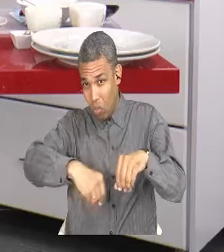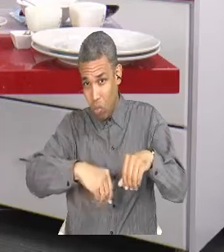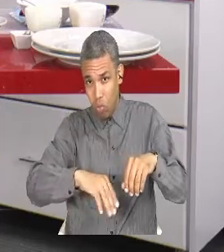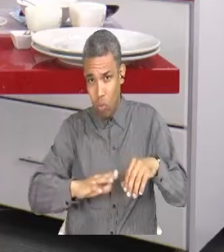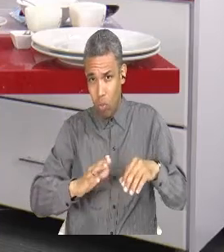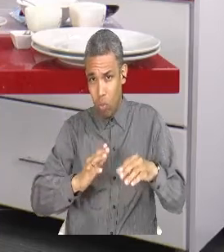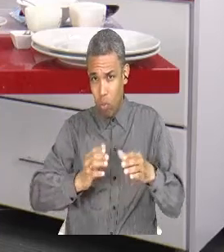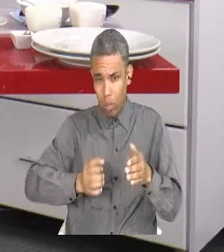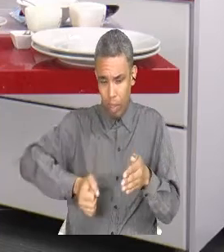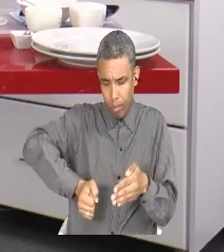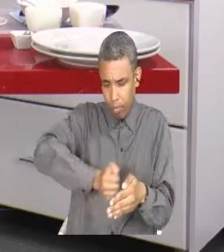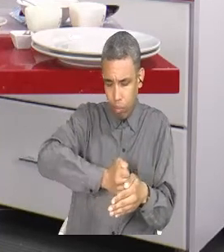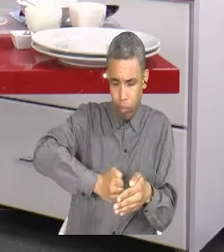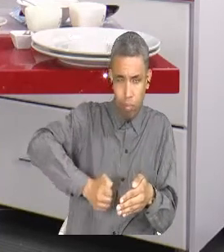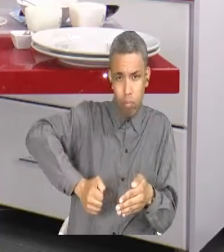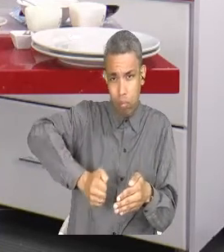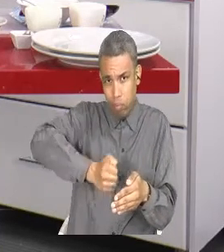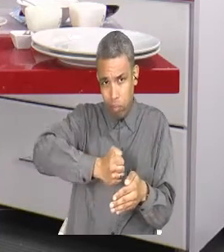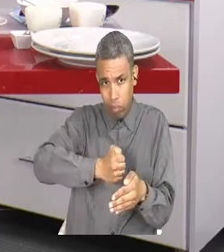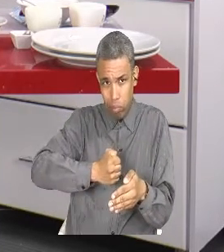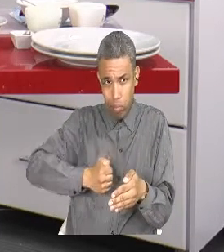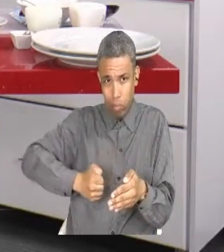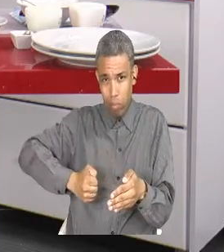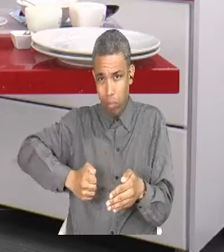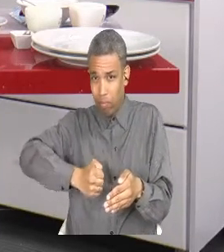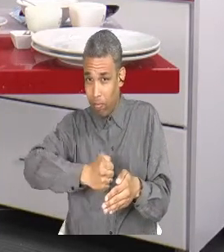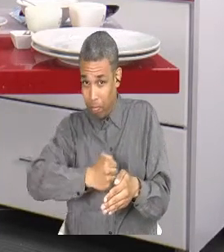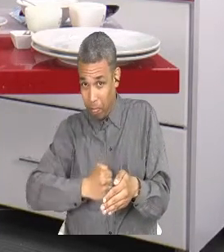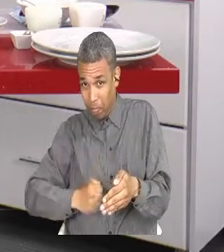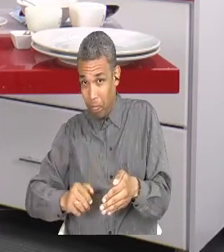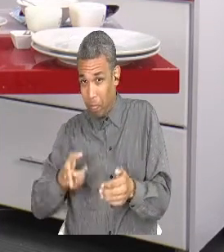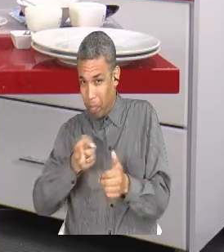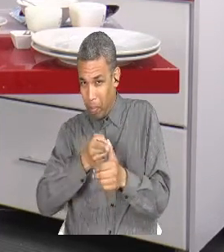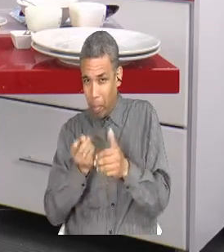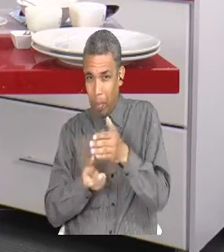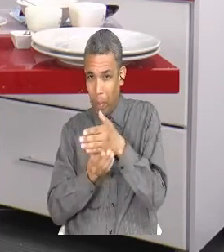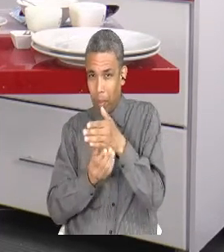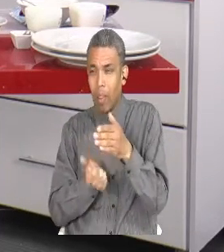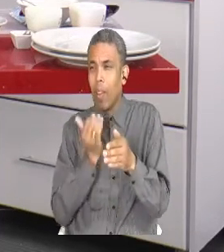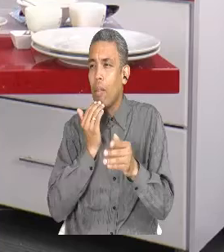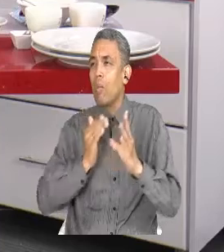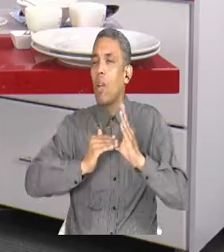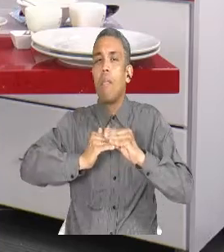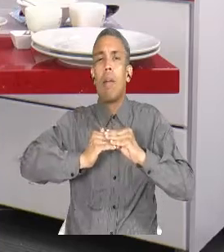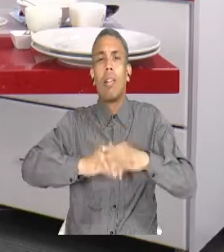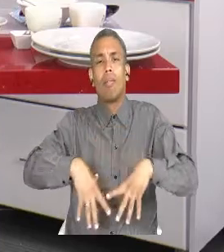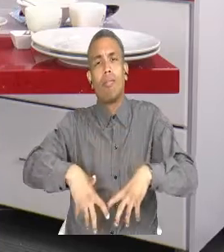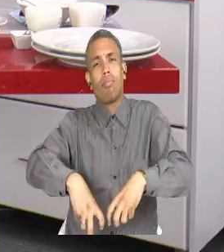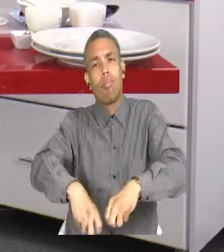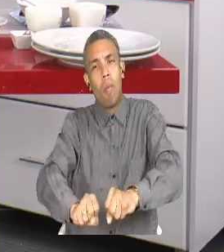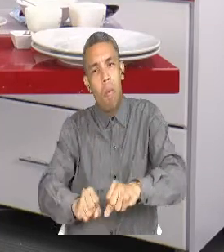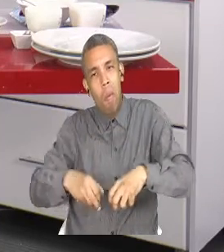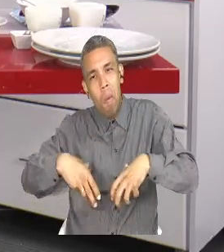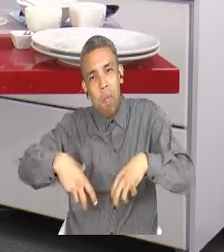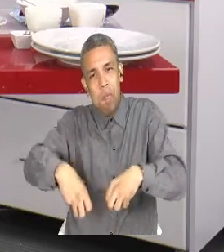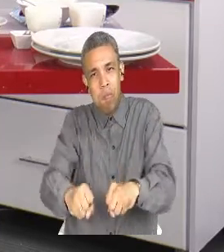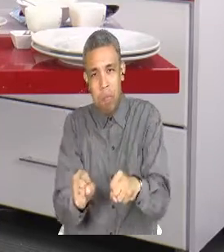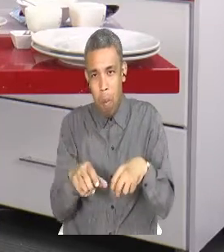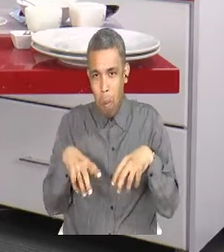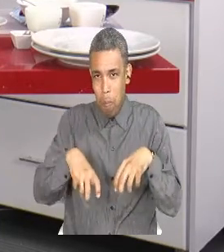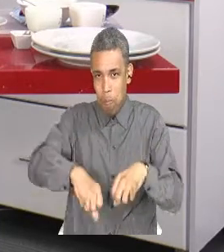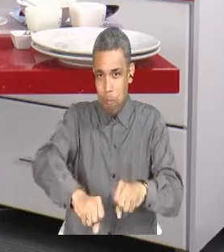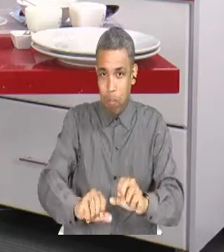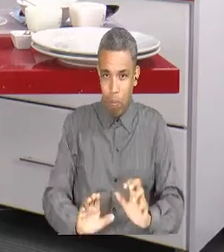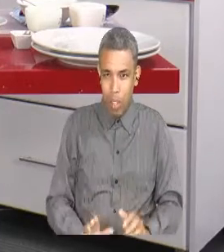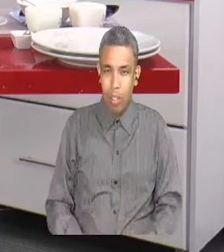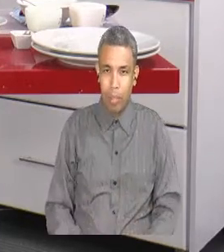aceite. Ay, ese se rebusa. Sí, es como un apanado normal. Ok. Entonces, para que cubra las partes